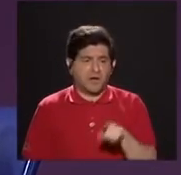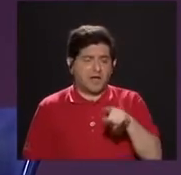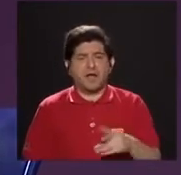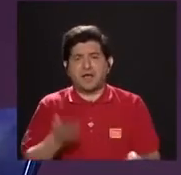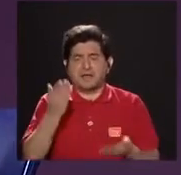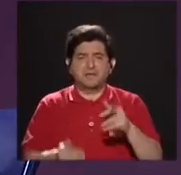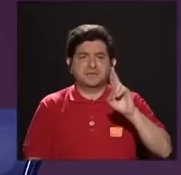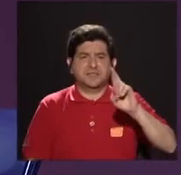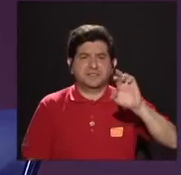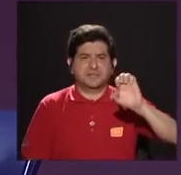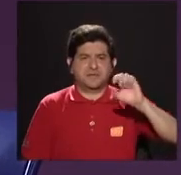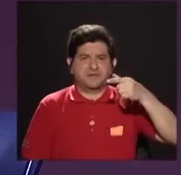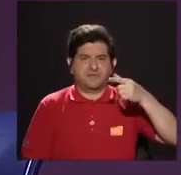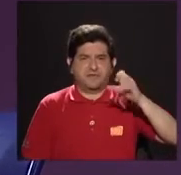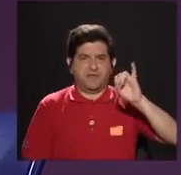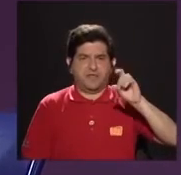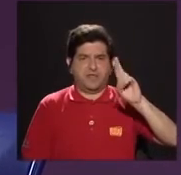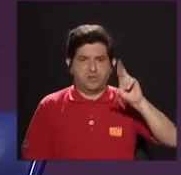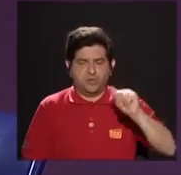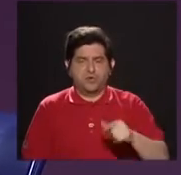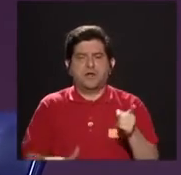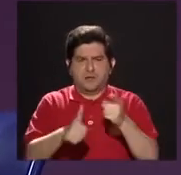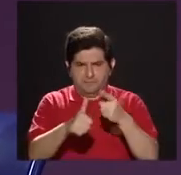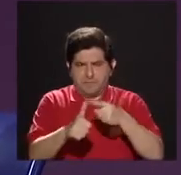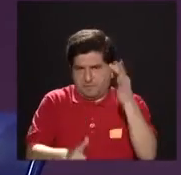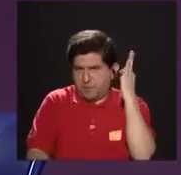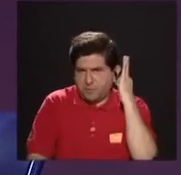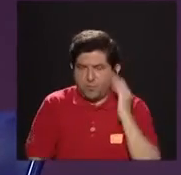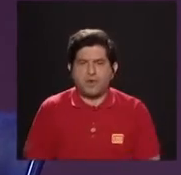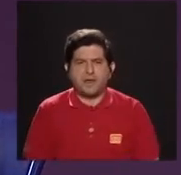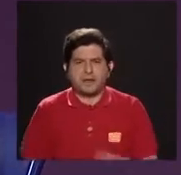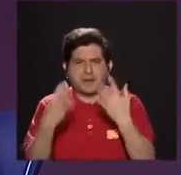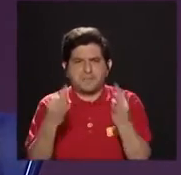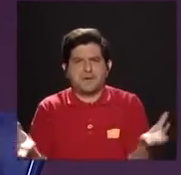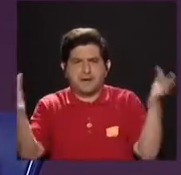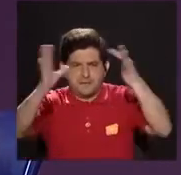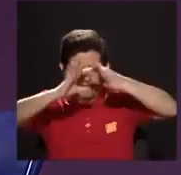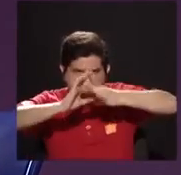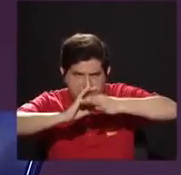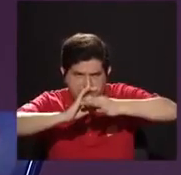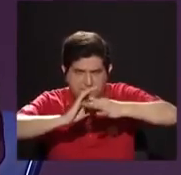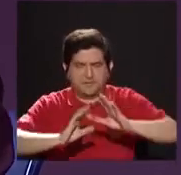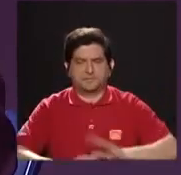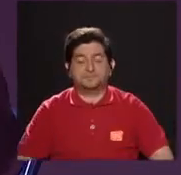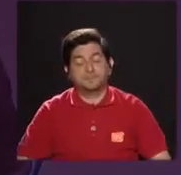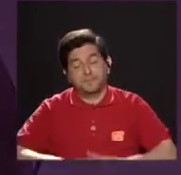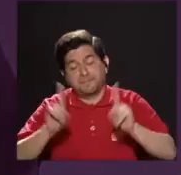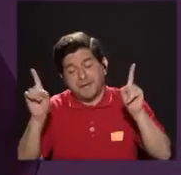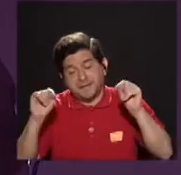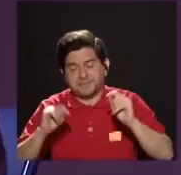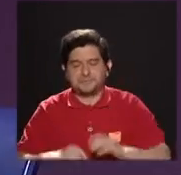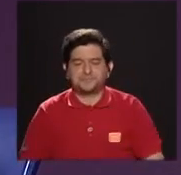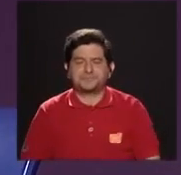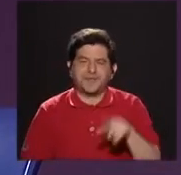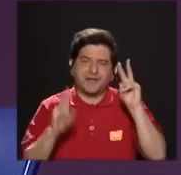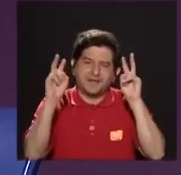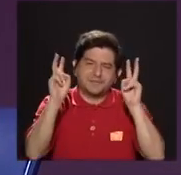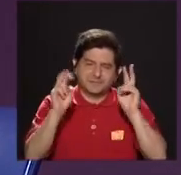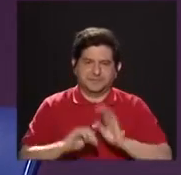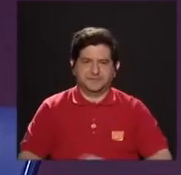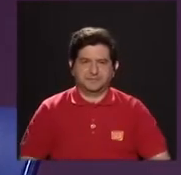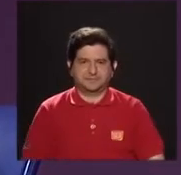encabece uh-huh. una mujer uh-huh. para seguir ese entrelazamiento, ¿verdad? Pero dándole un lugar ahí. Pero bueno, uh-huh. ese es un tema.